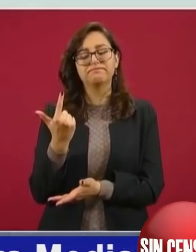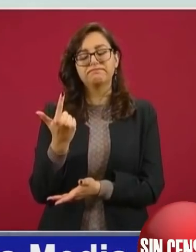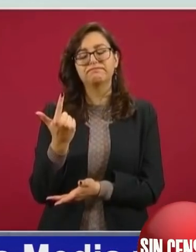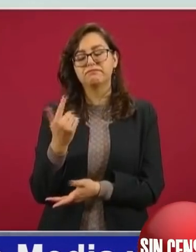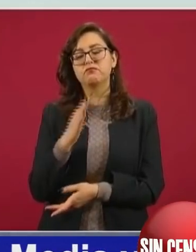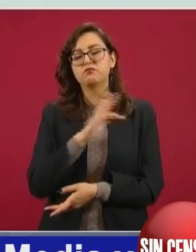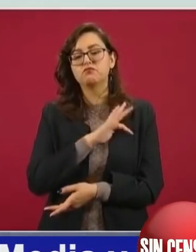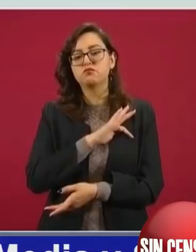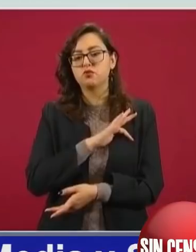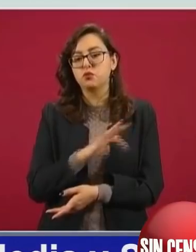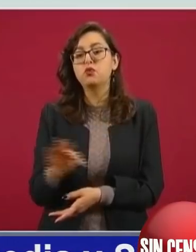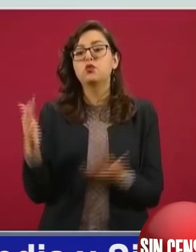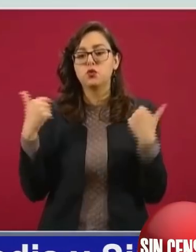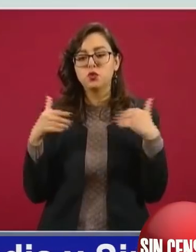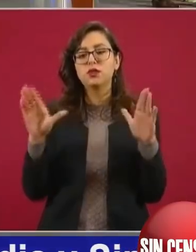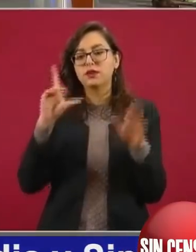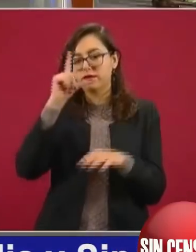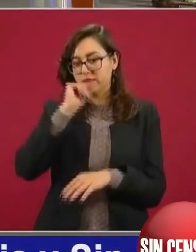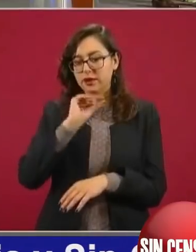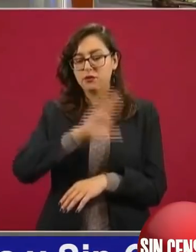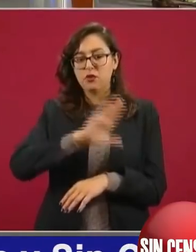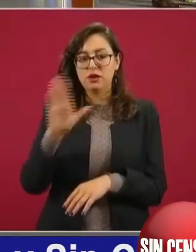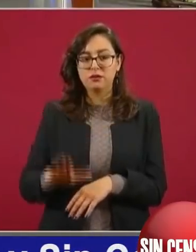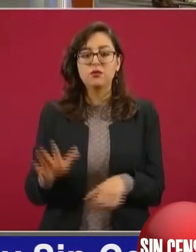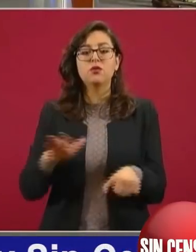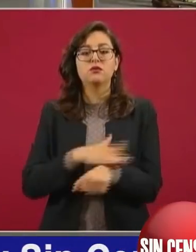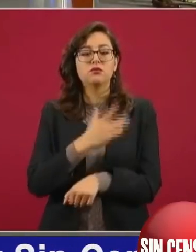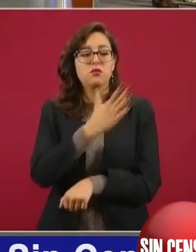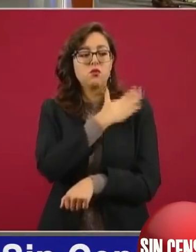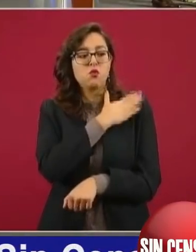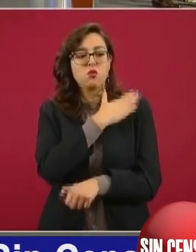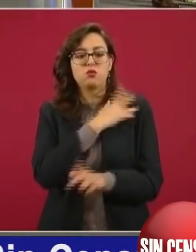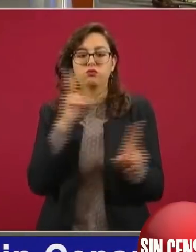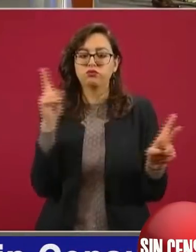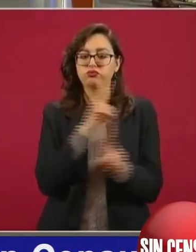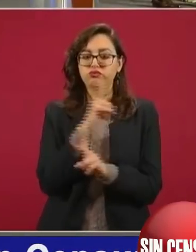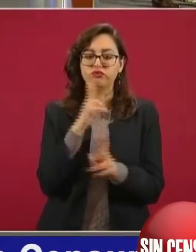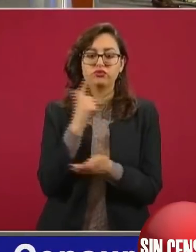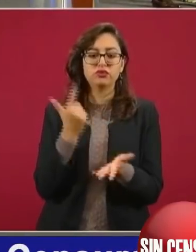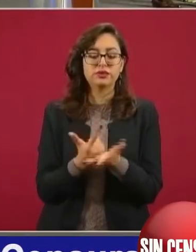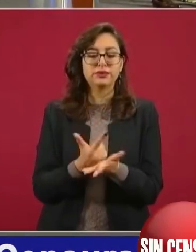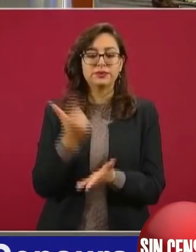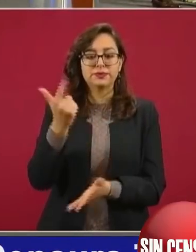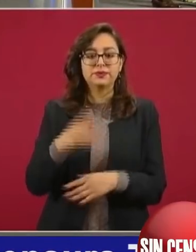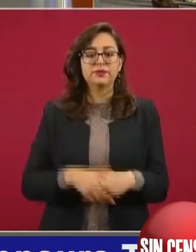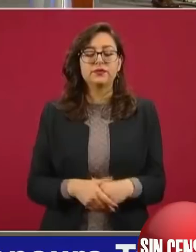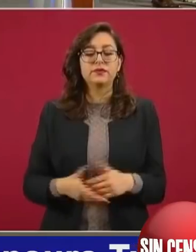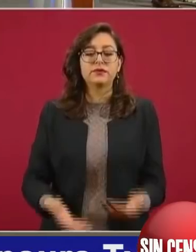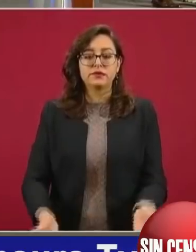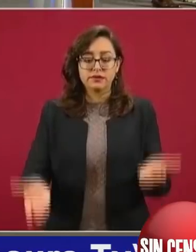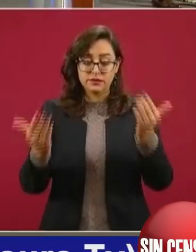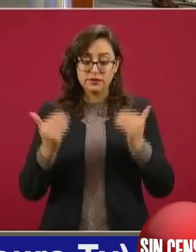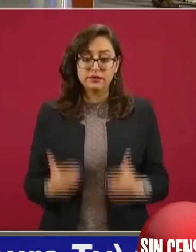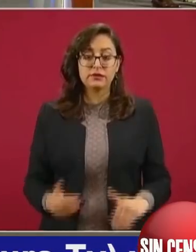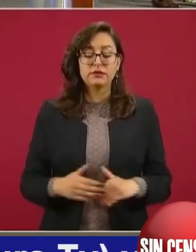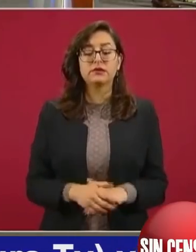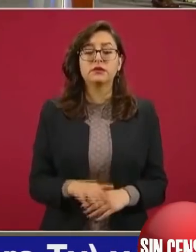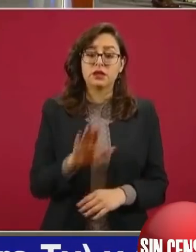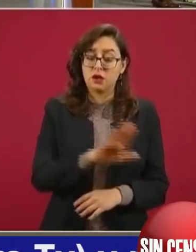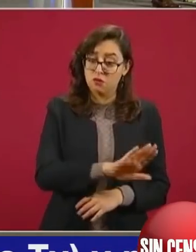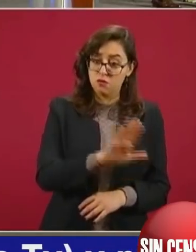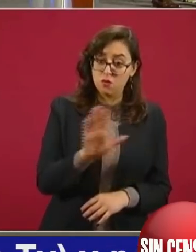por un daño pulmonar muy extenso. La siguiente, por favor. En la mortalidad vemos la tendencia semejante,